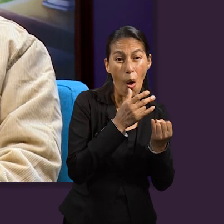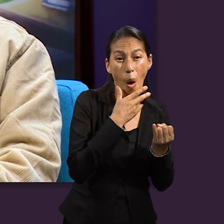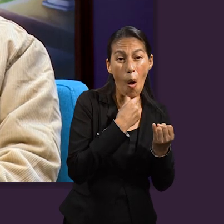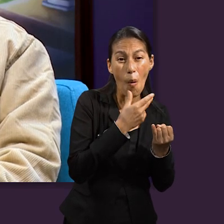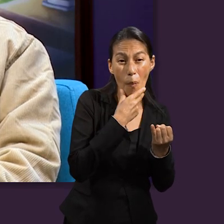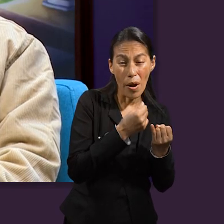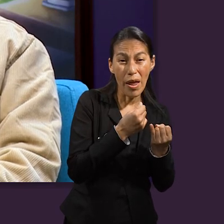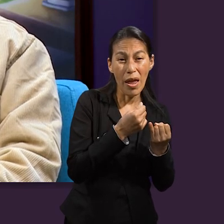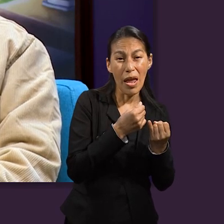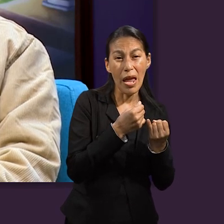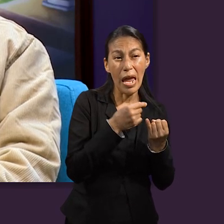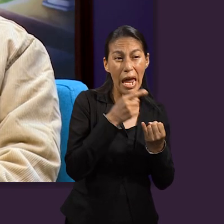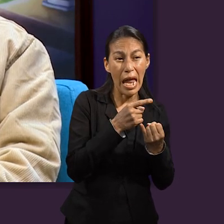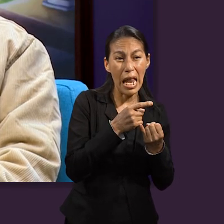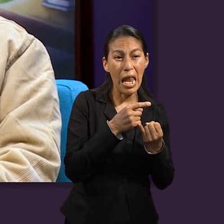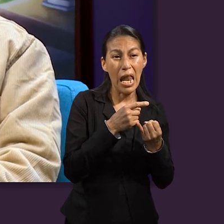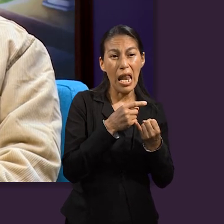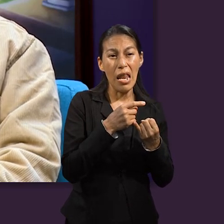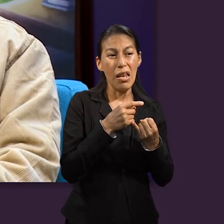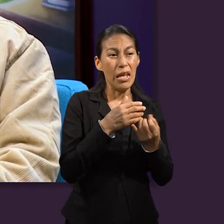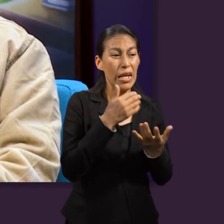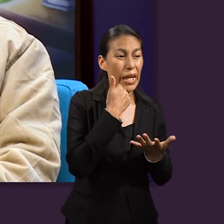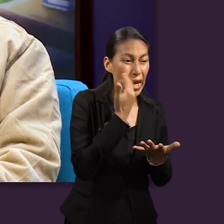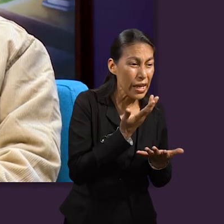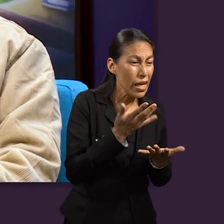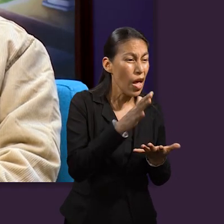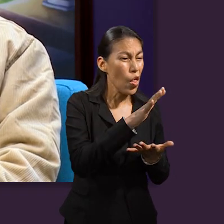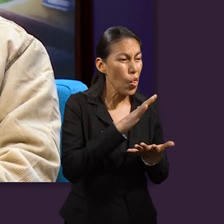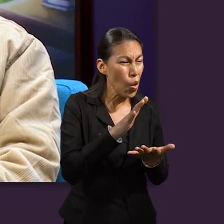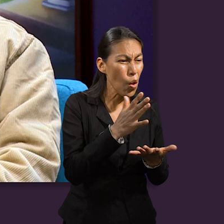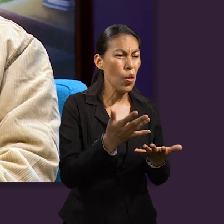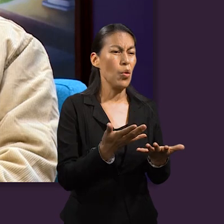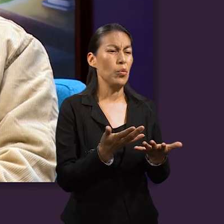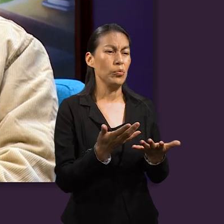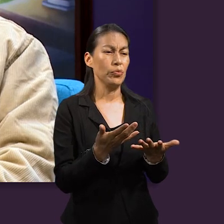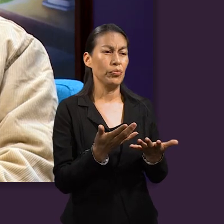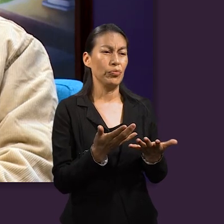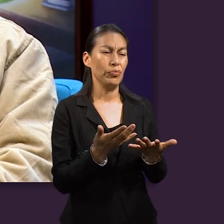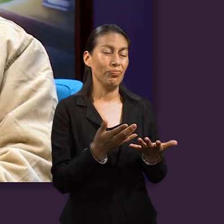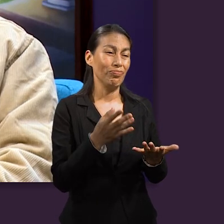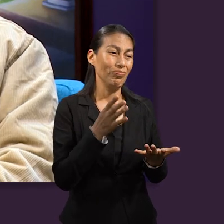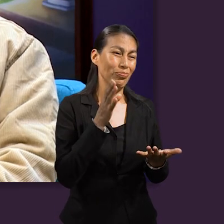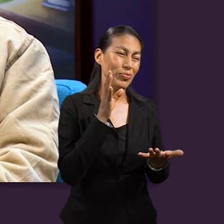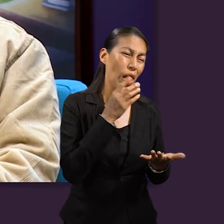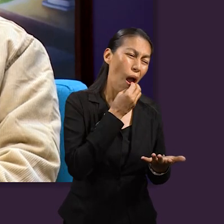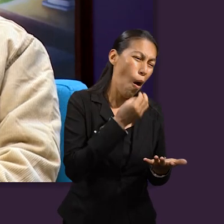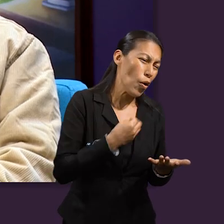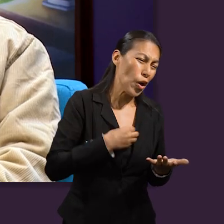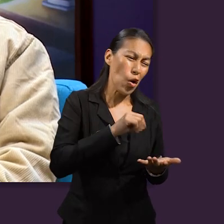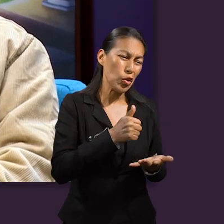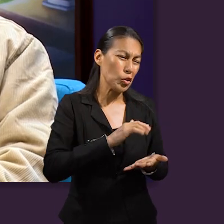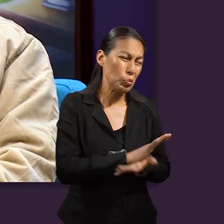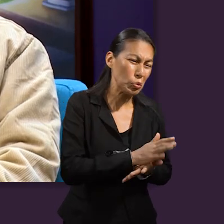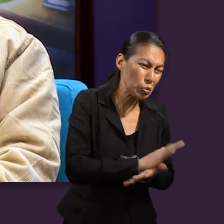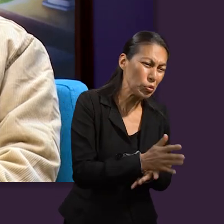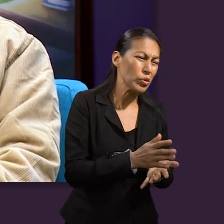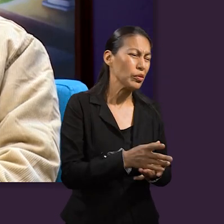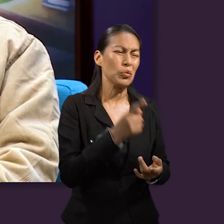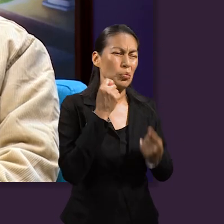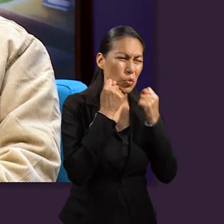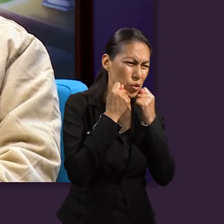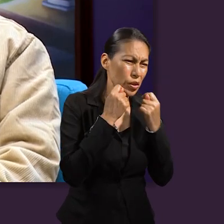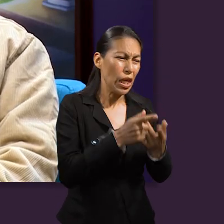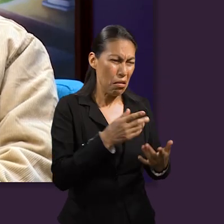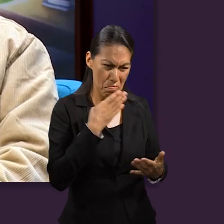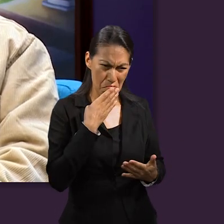humana y lo buscaba de los de los métodos y con los métodos incorrectos pero luego vemos a un